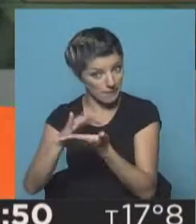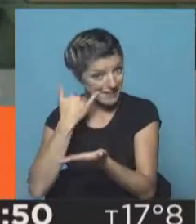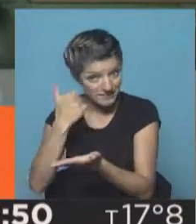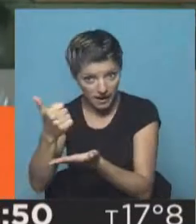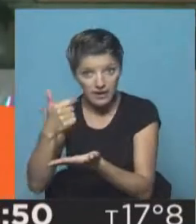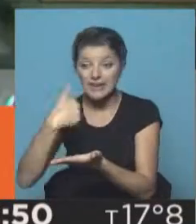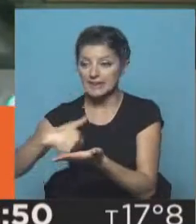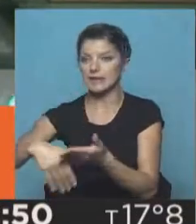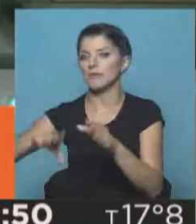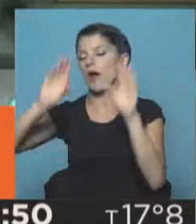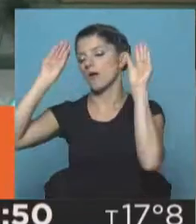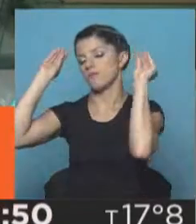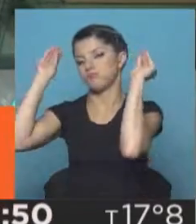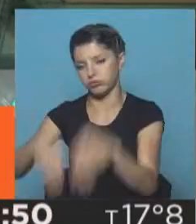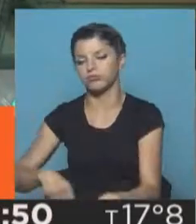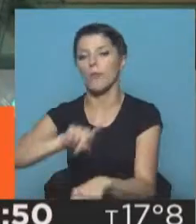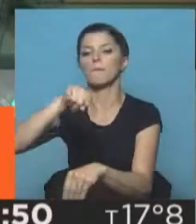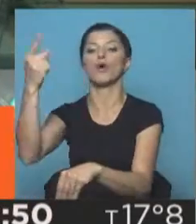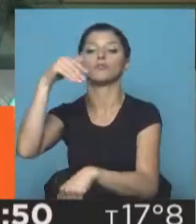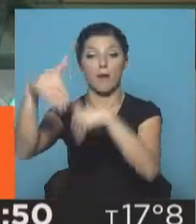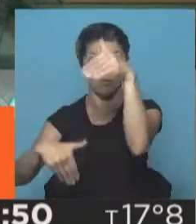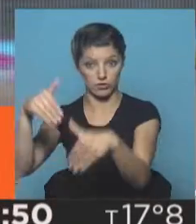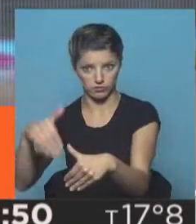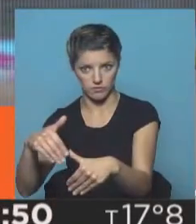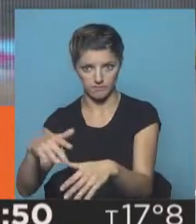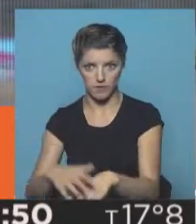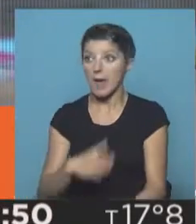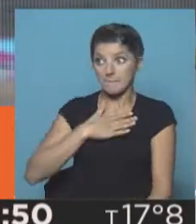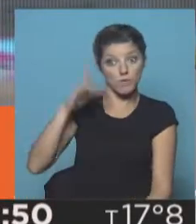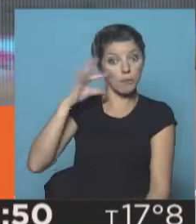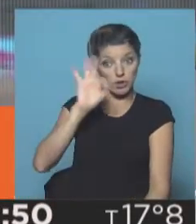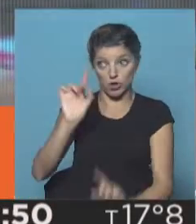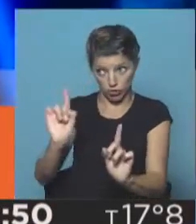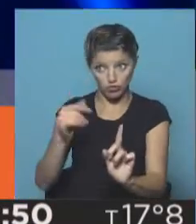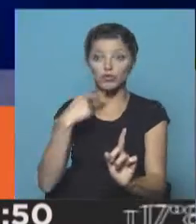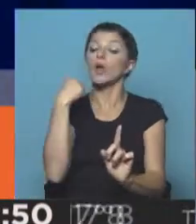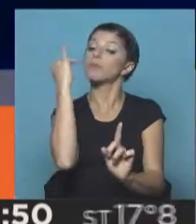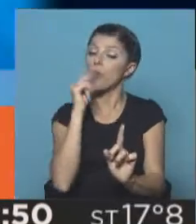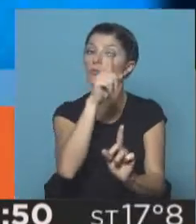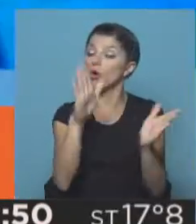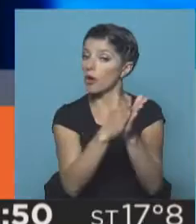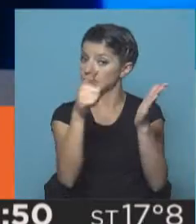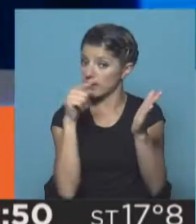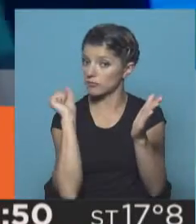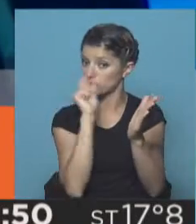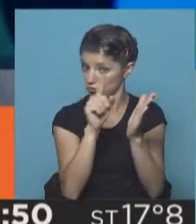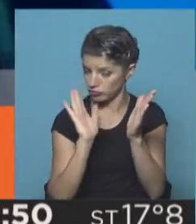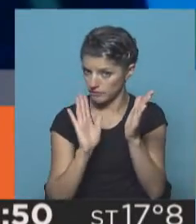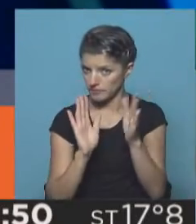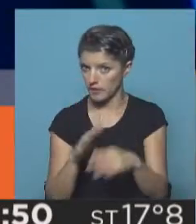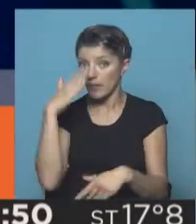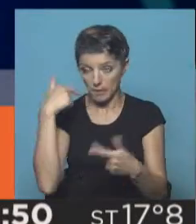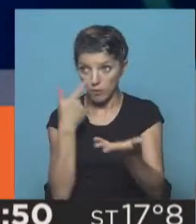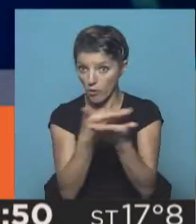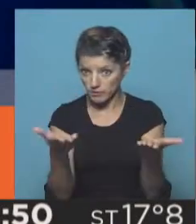derrota aplastante en las próximas elecciones. Digo, esta no es mi opinión, ¿eh? No, y además, si es necesario, después vemos la fuente, pero